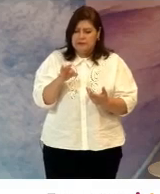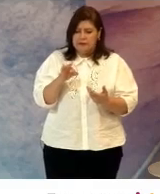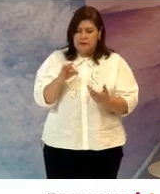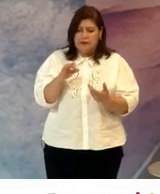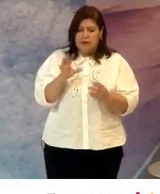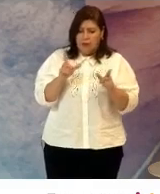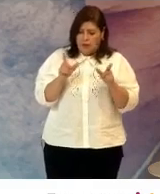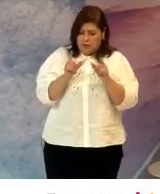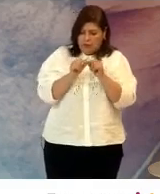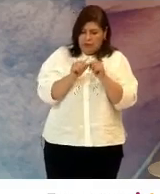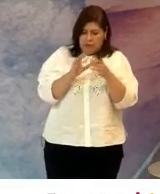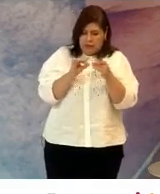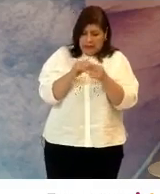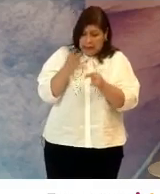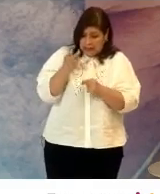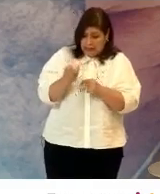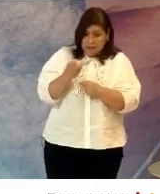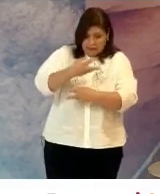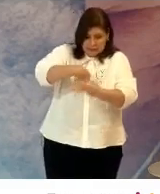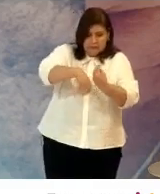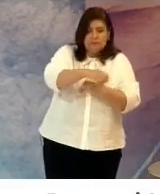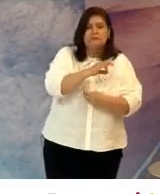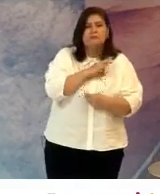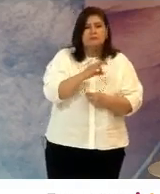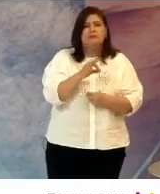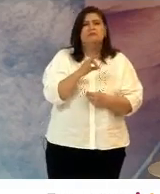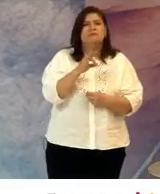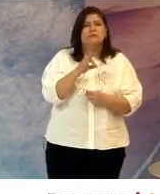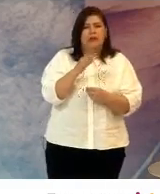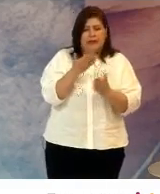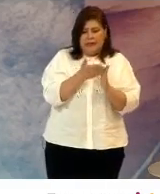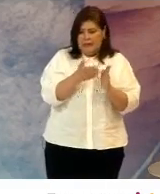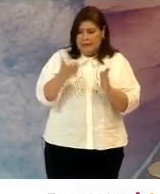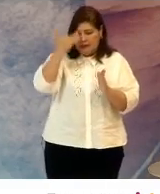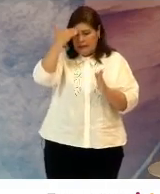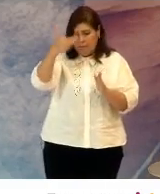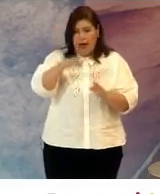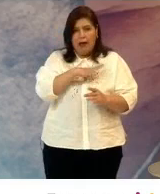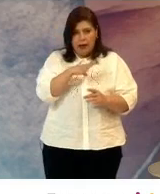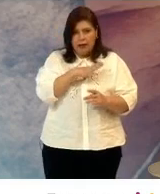en resumen, esto, en la etapa que estamos,